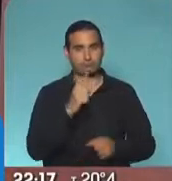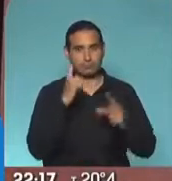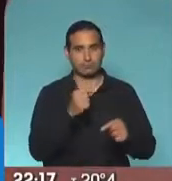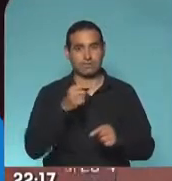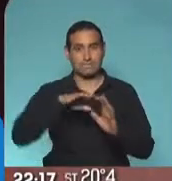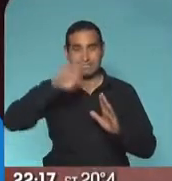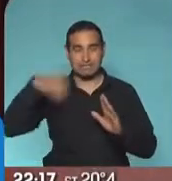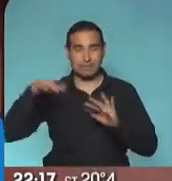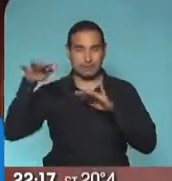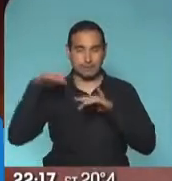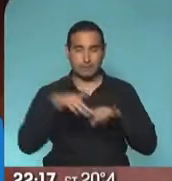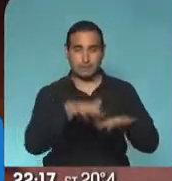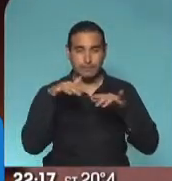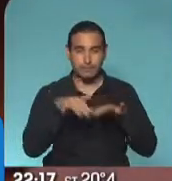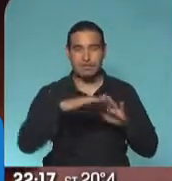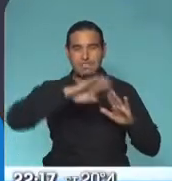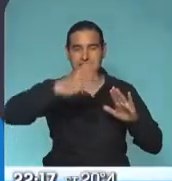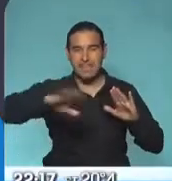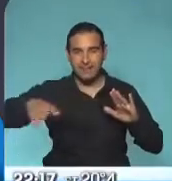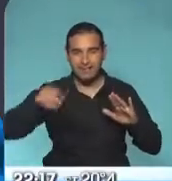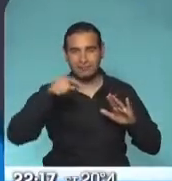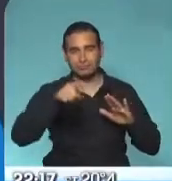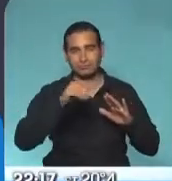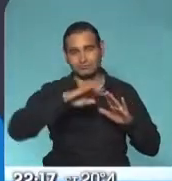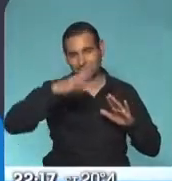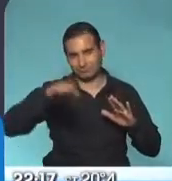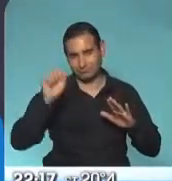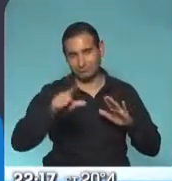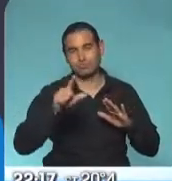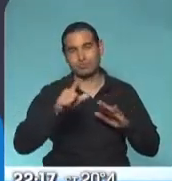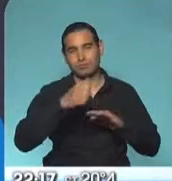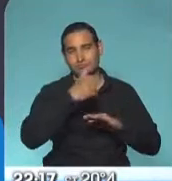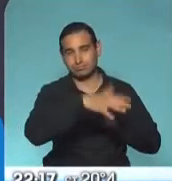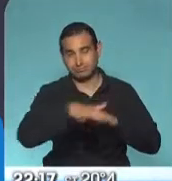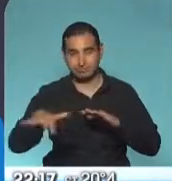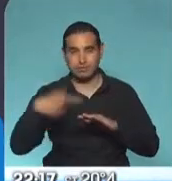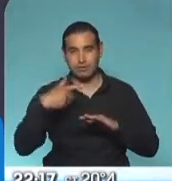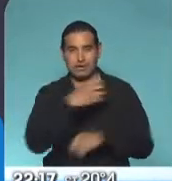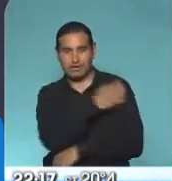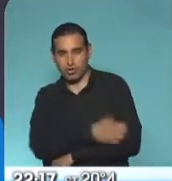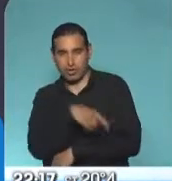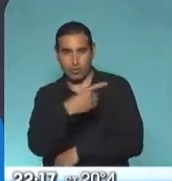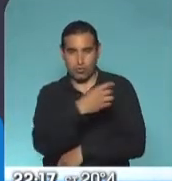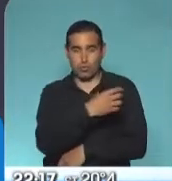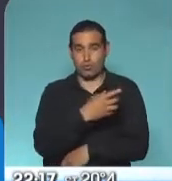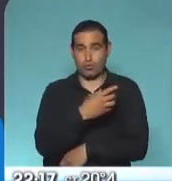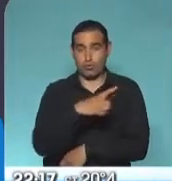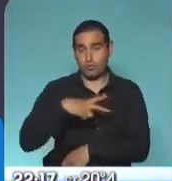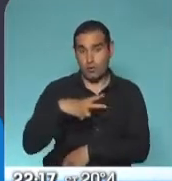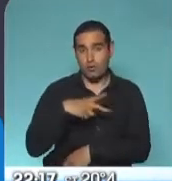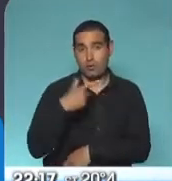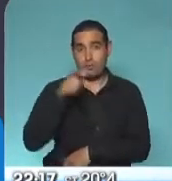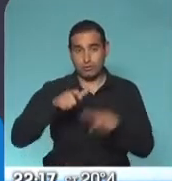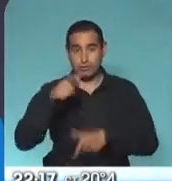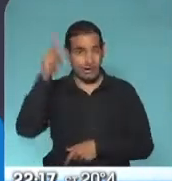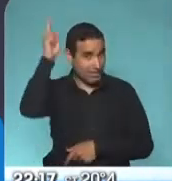sociedad muy dividida en lo que es las sierras, lo que son los cerros y lo que es la costa, una rica y otra pobre. Bajaron de los cerros los indígenas, al